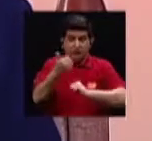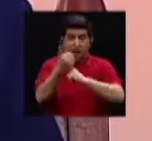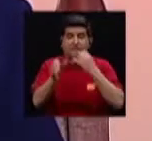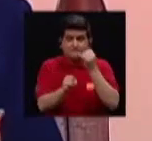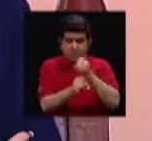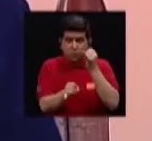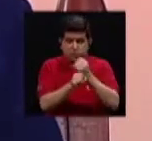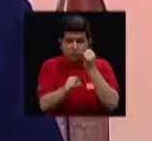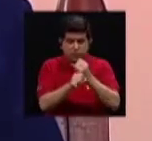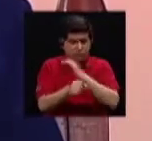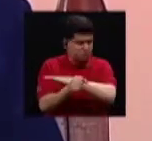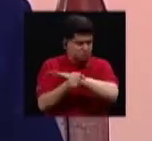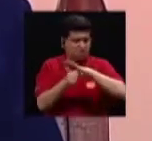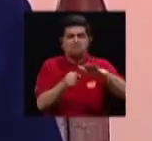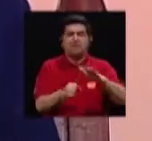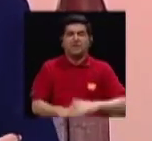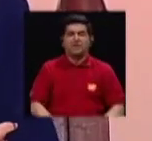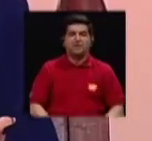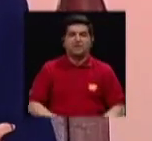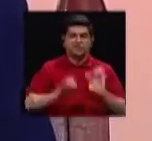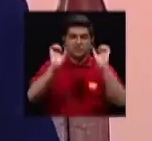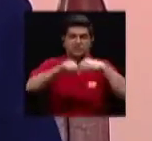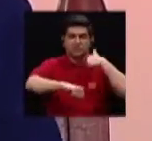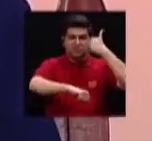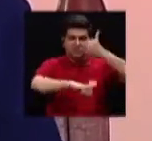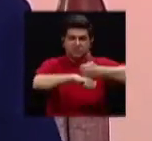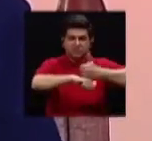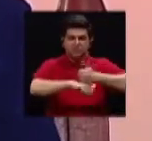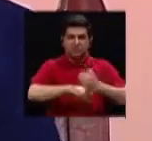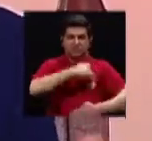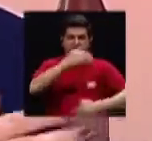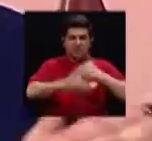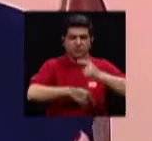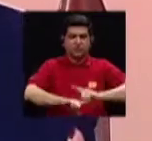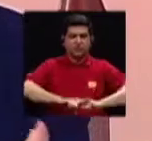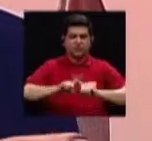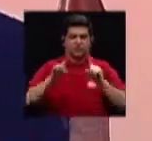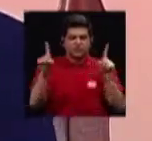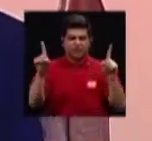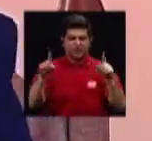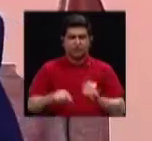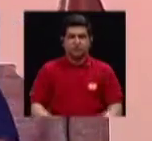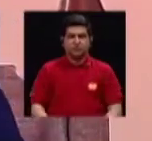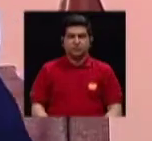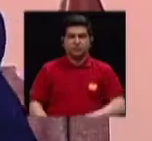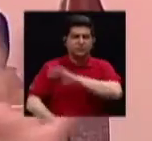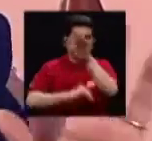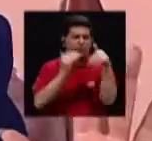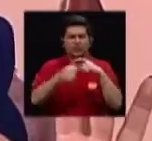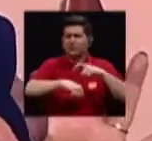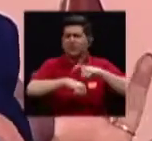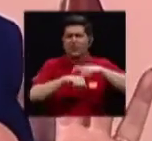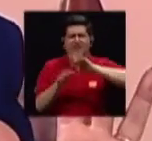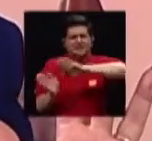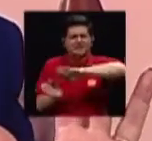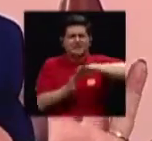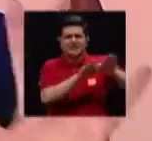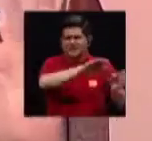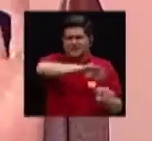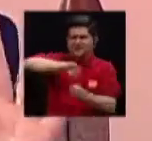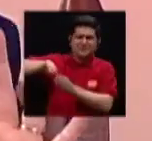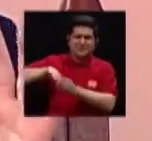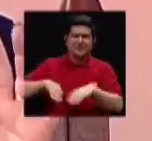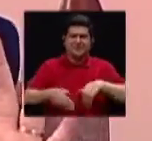irrestricto, se logra establecer un proceso diferente. Me brinco todas las etapas y todos los